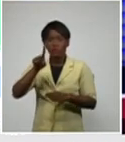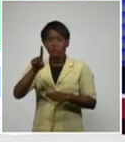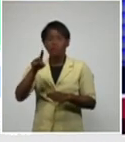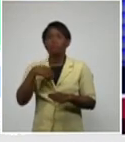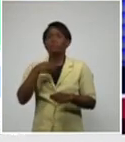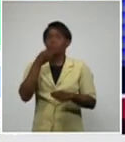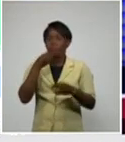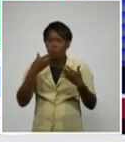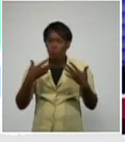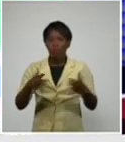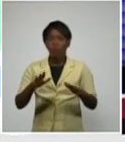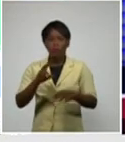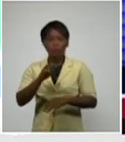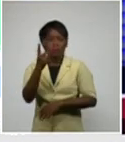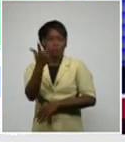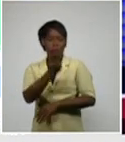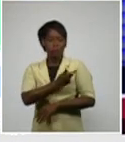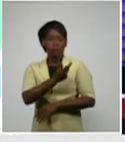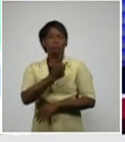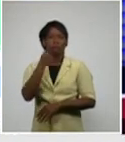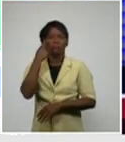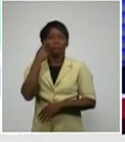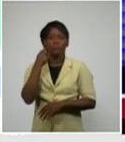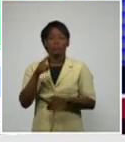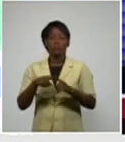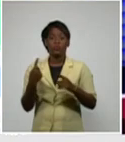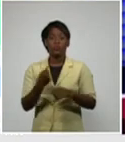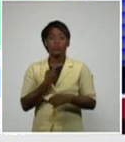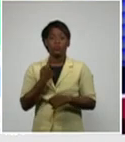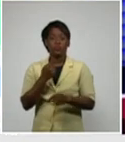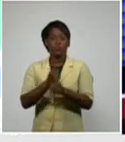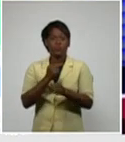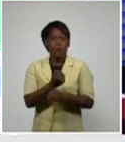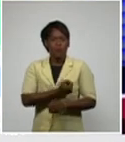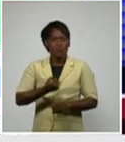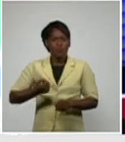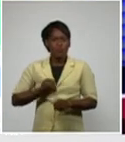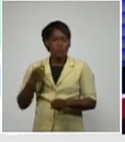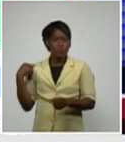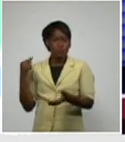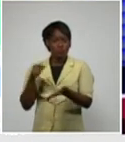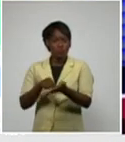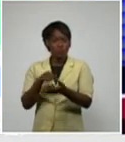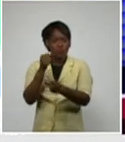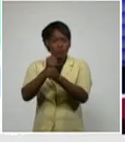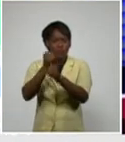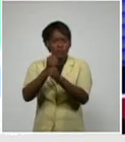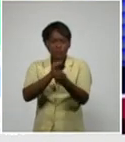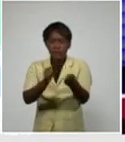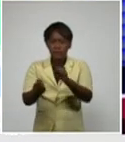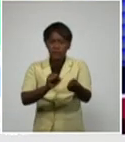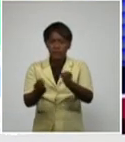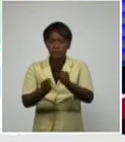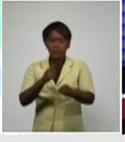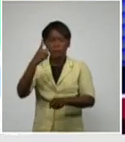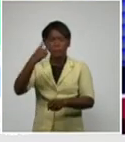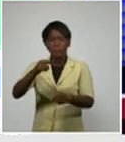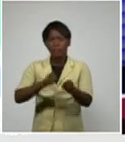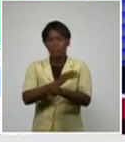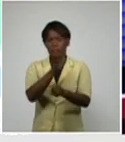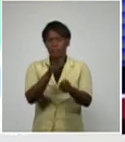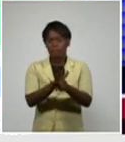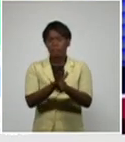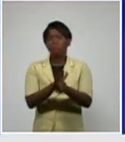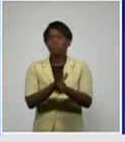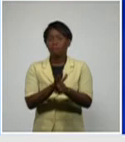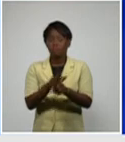consolidar el trabajo que se viene haciendo para el control de esta pandemia que tanta afectación ha ocasionado en